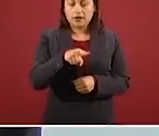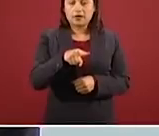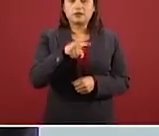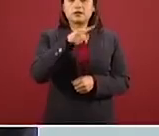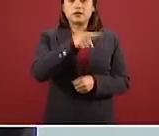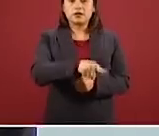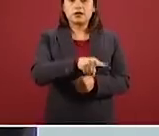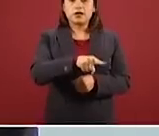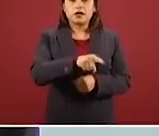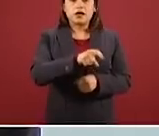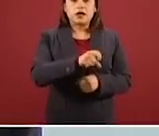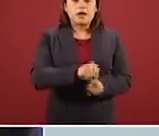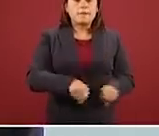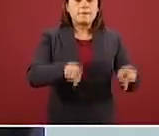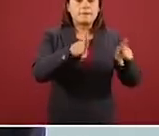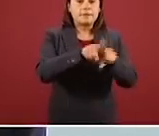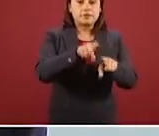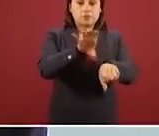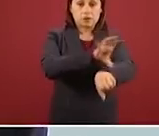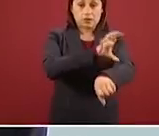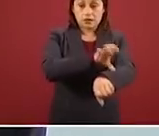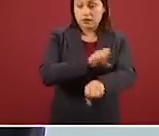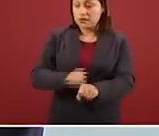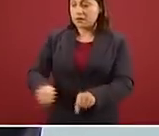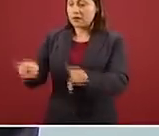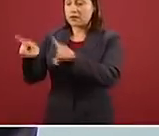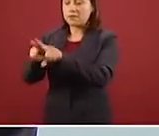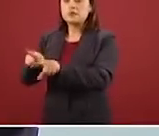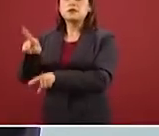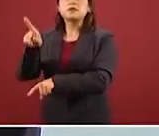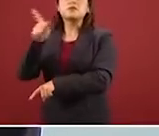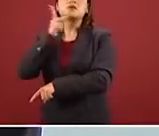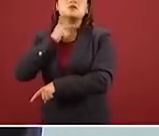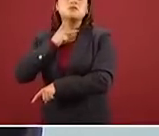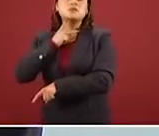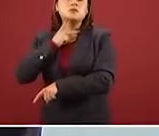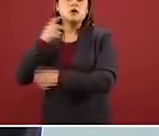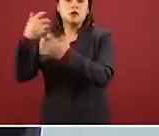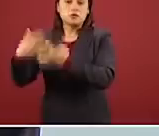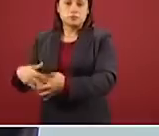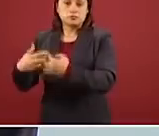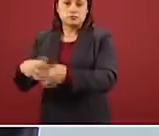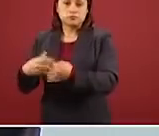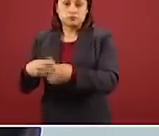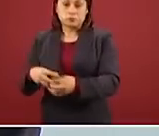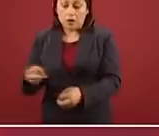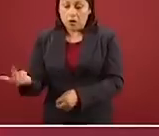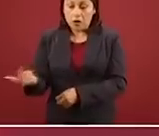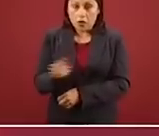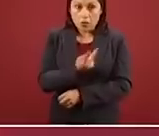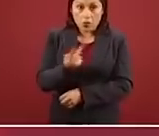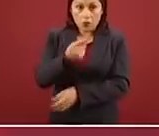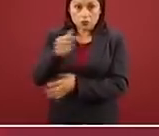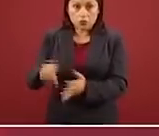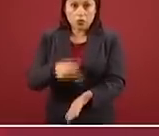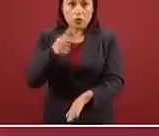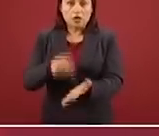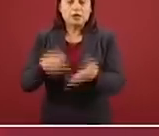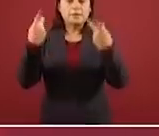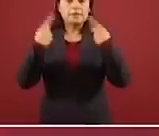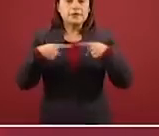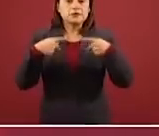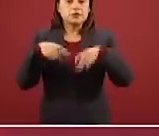y de la industria eléctrica, el personal, los trabajadores, los técnicos de primer